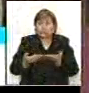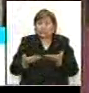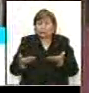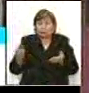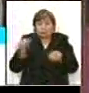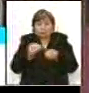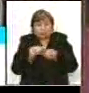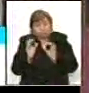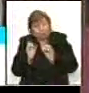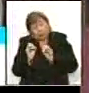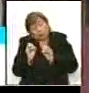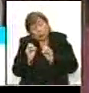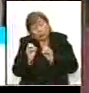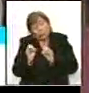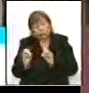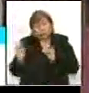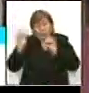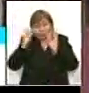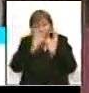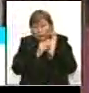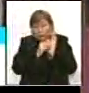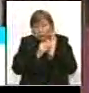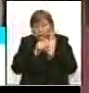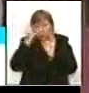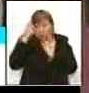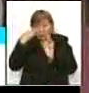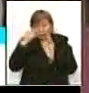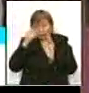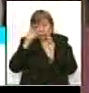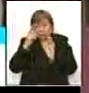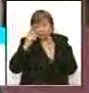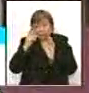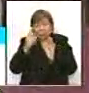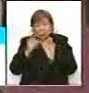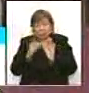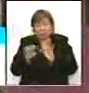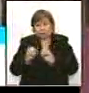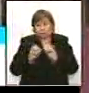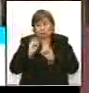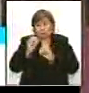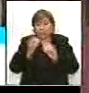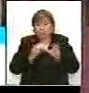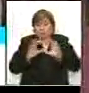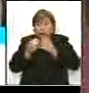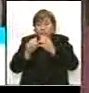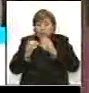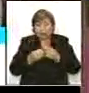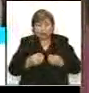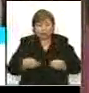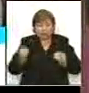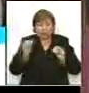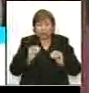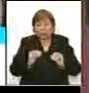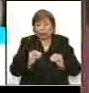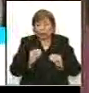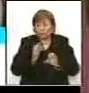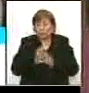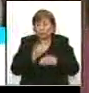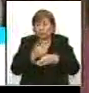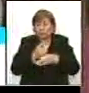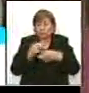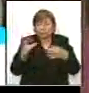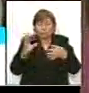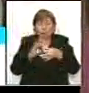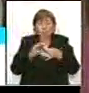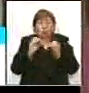o habilitar un artículo para que los movimientos se puedan conformar en